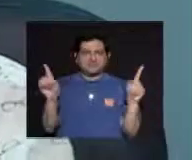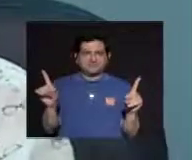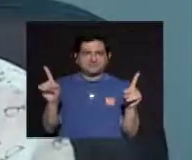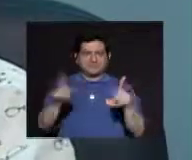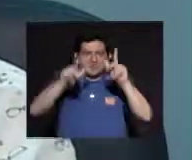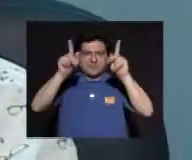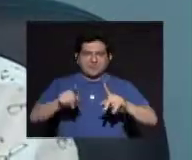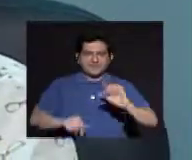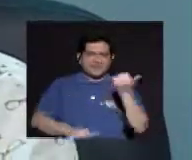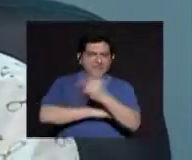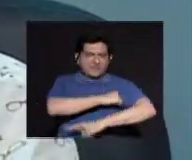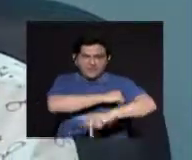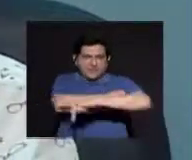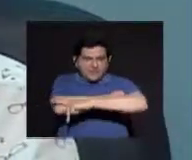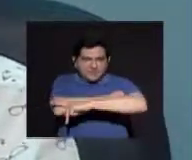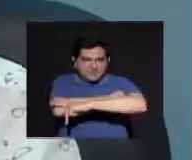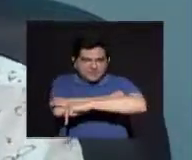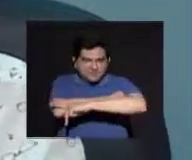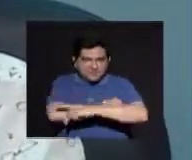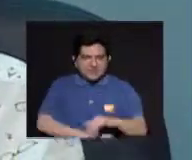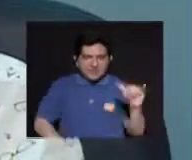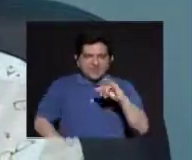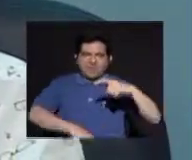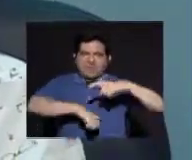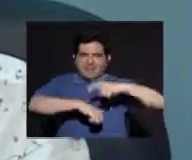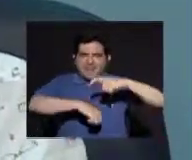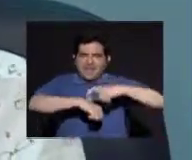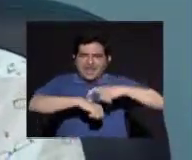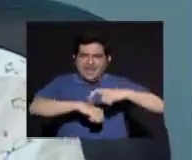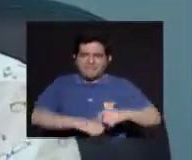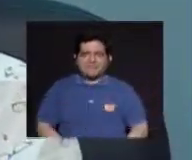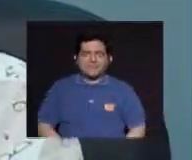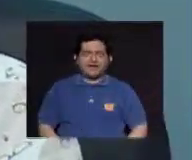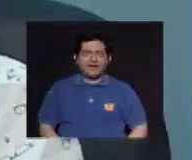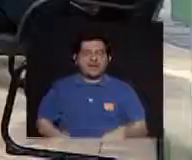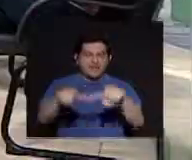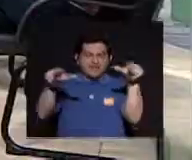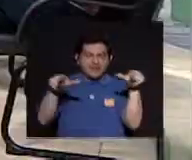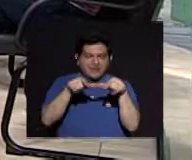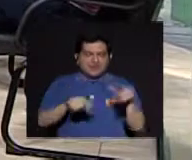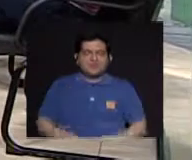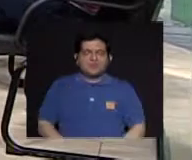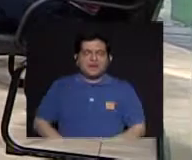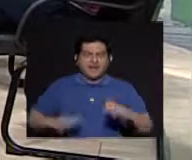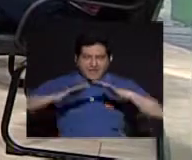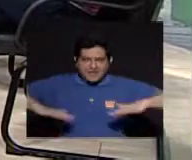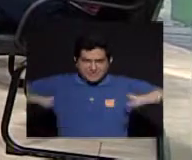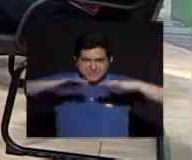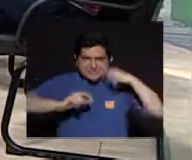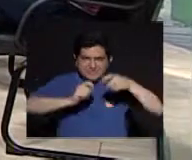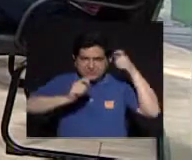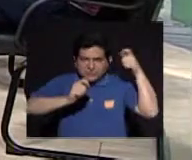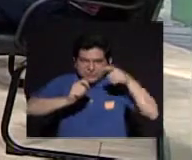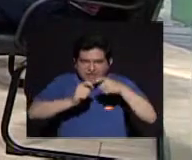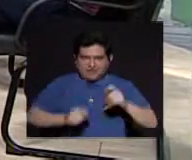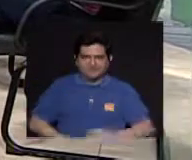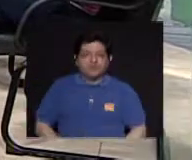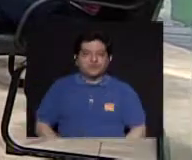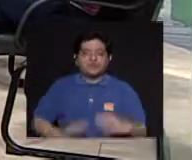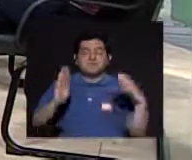ser diferente a personas de otro país. También la época donde estamos, el lugar geográfico donde